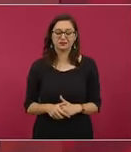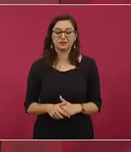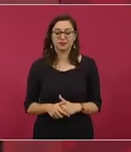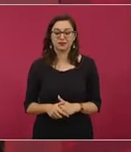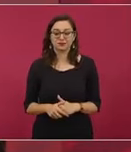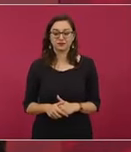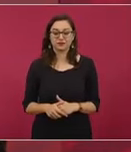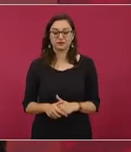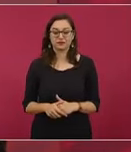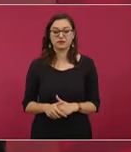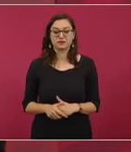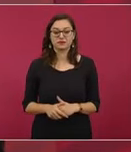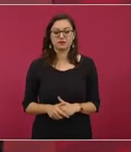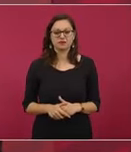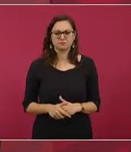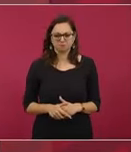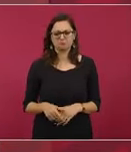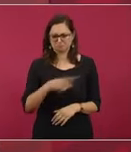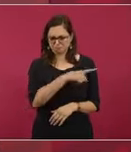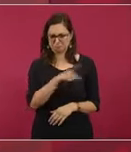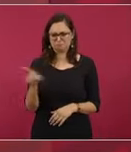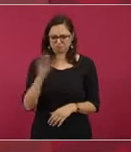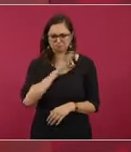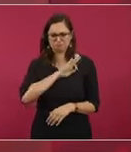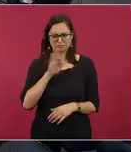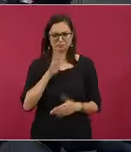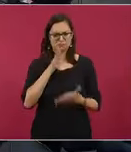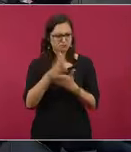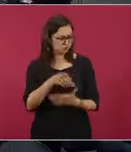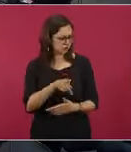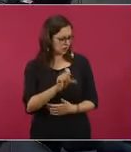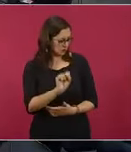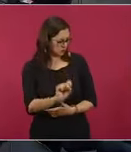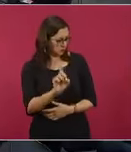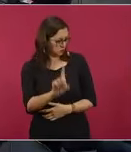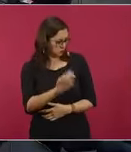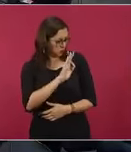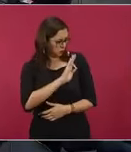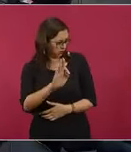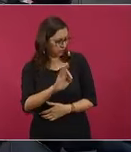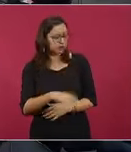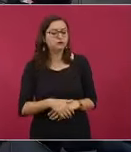Ya, que vayan. Este fin de semana. Este fin de semana, general. Sí.